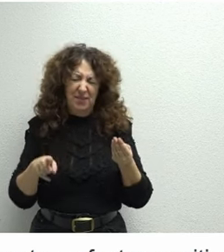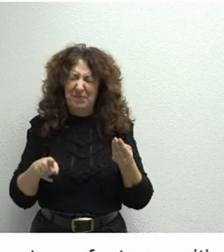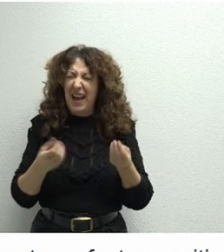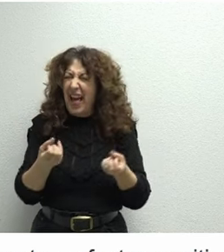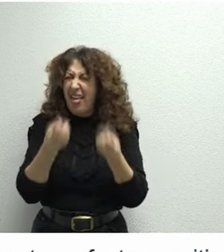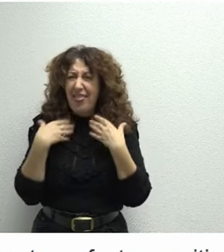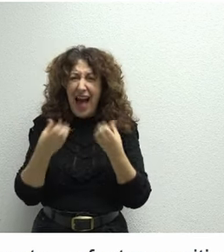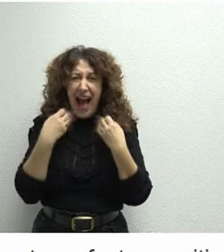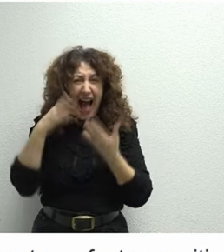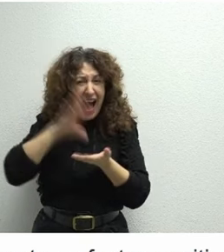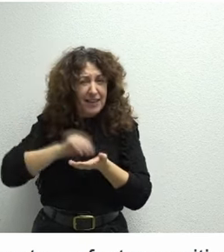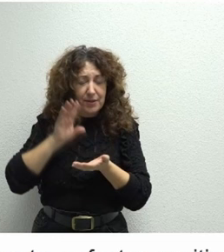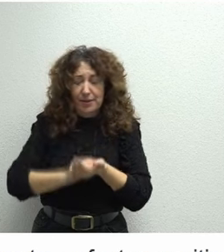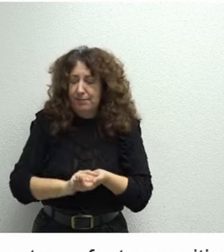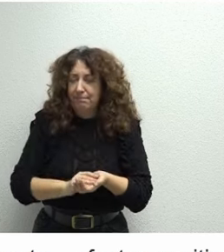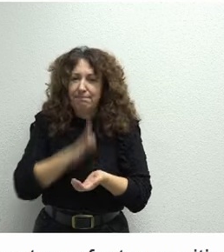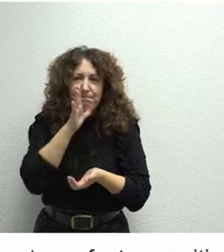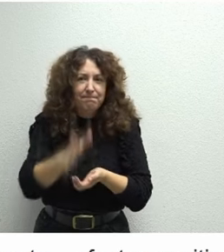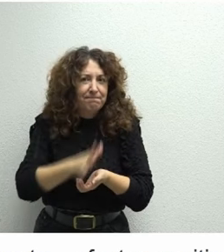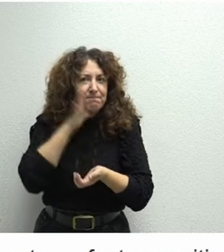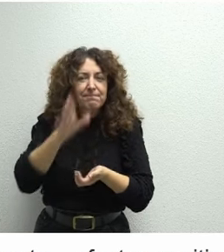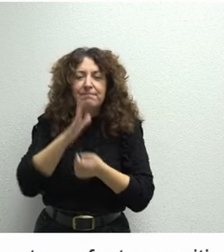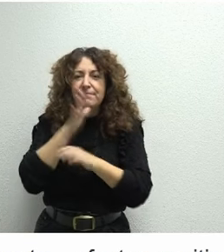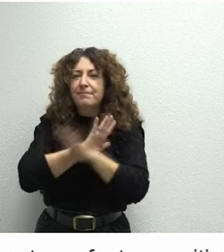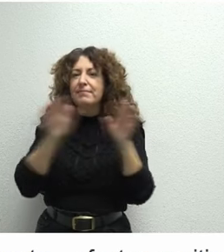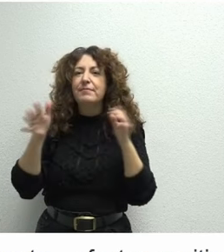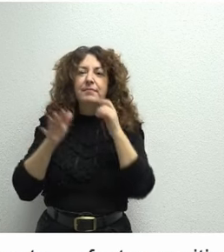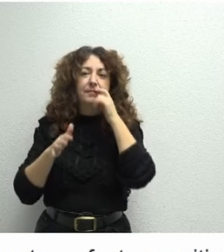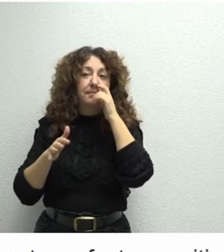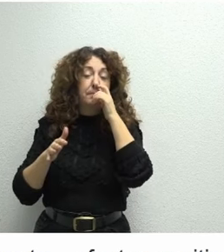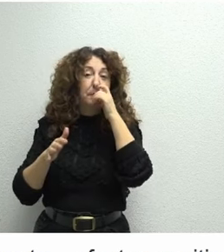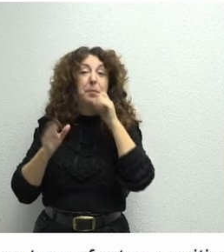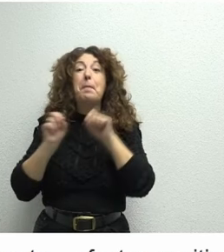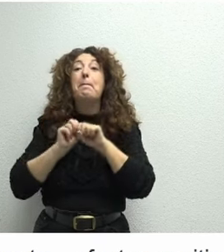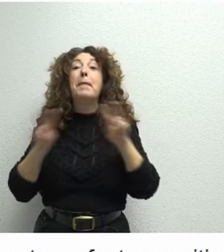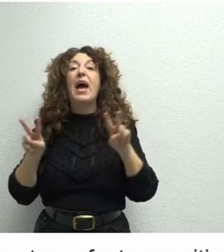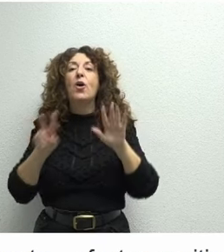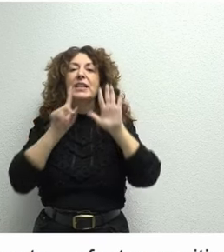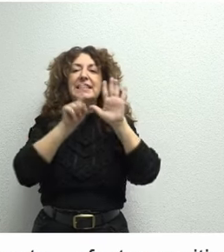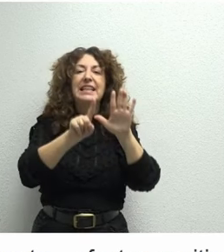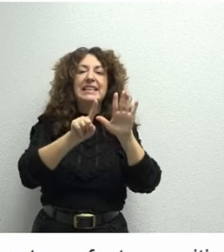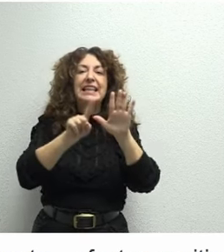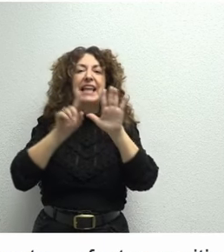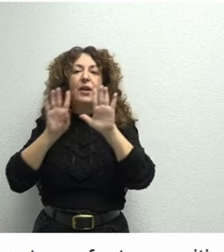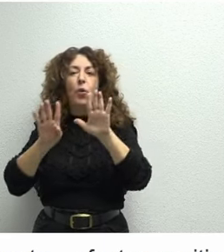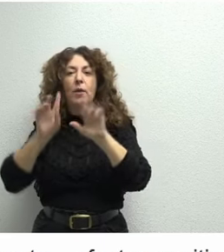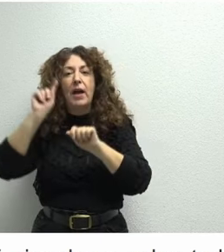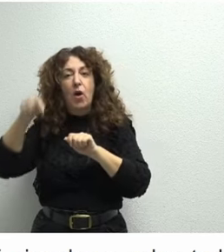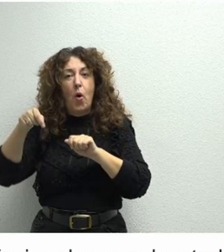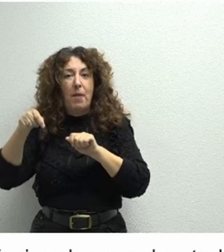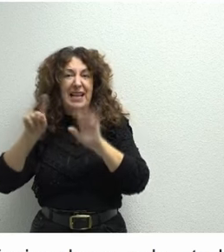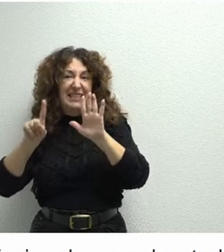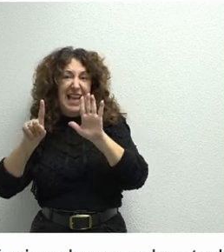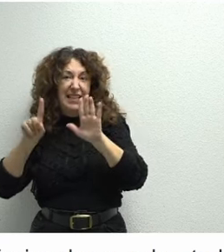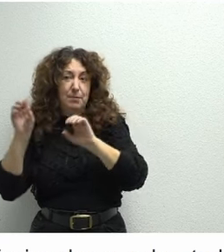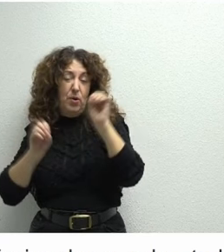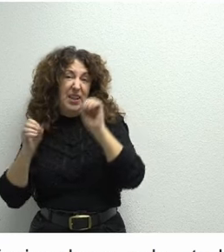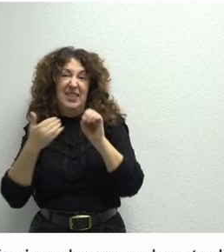apabullantes o sea creo que el dato más bajo que tenemos 69,6 por un 70